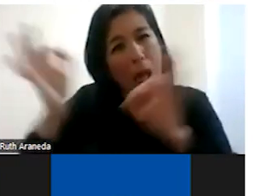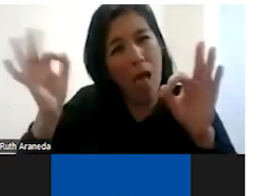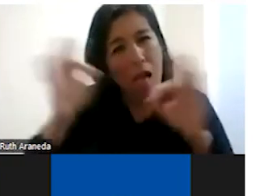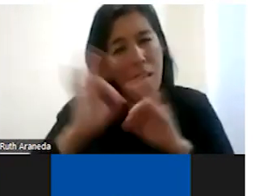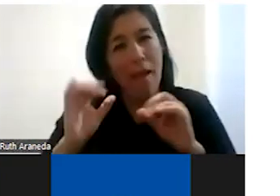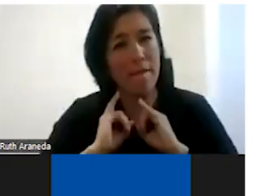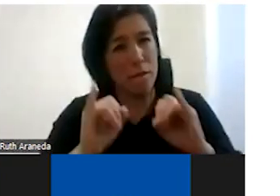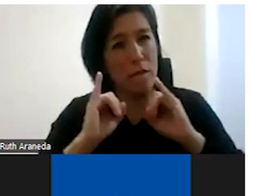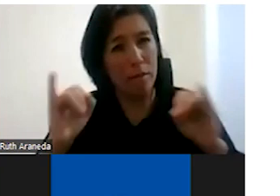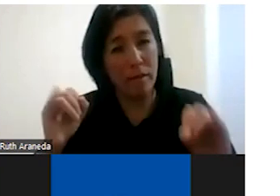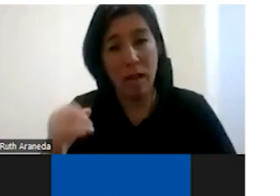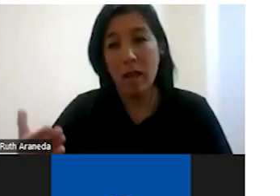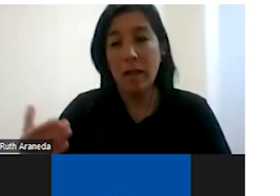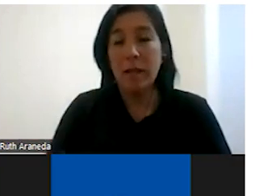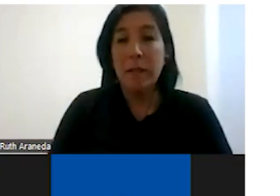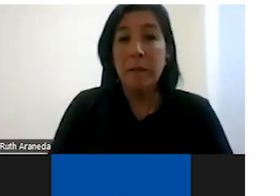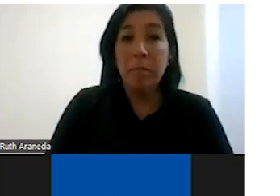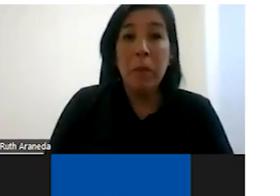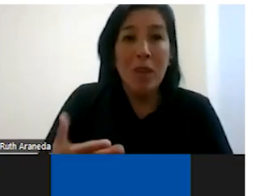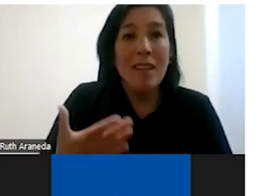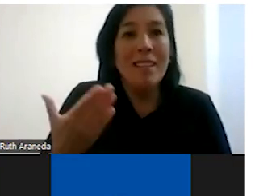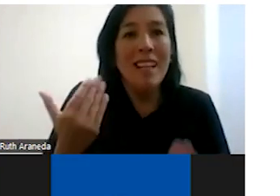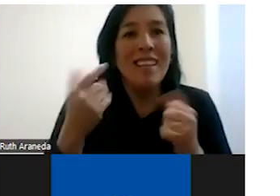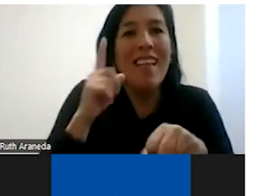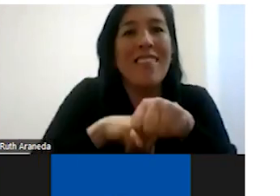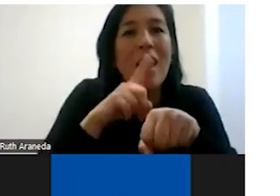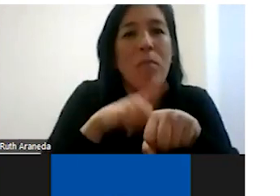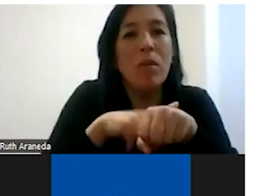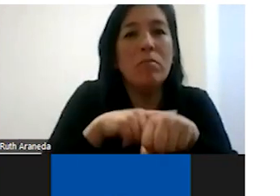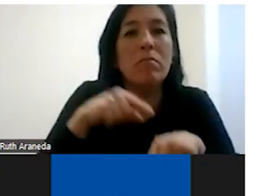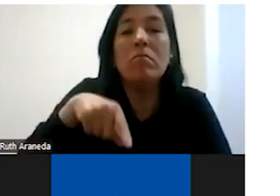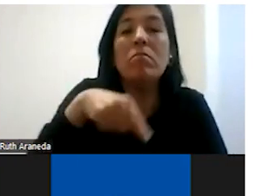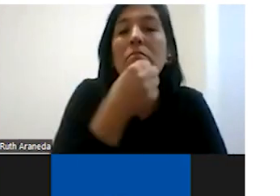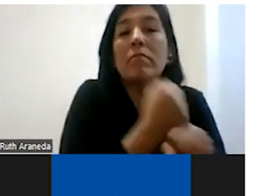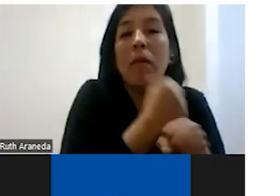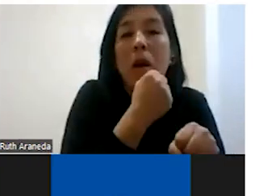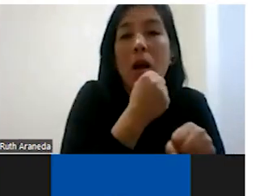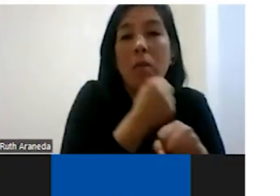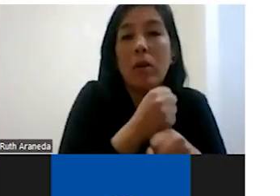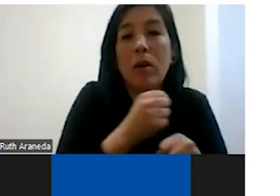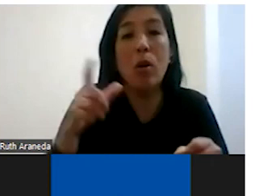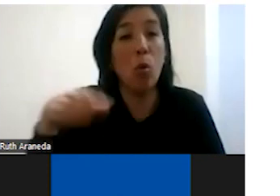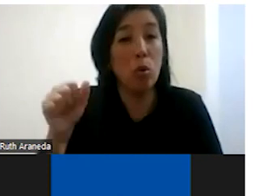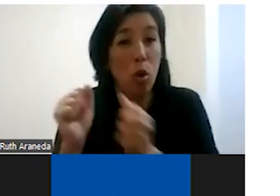que nos demoramos mucho en procesar, porque esto requiere tiempo. O sea, nosotros estamos trabajando ahora todavía con Arturo y con María José,